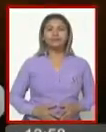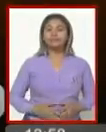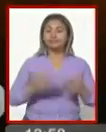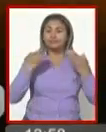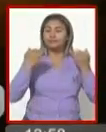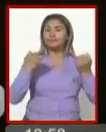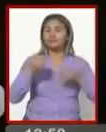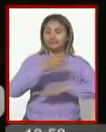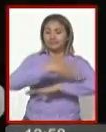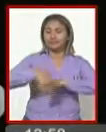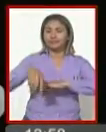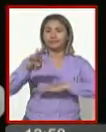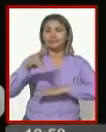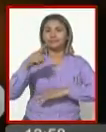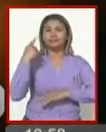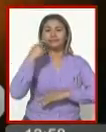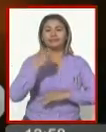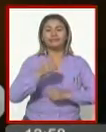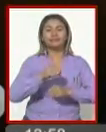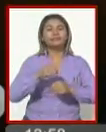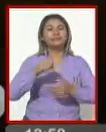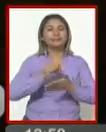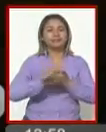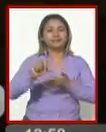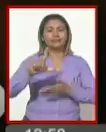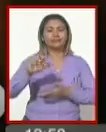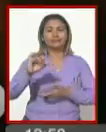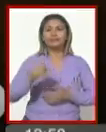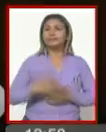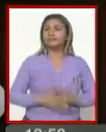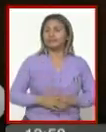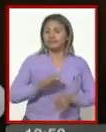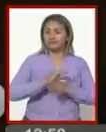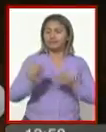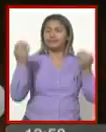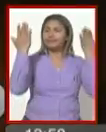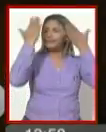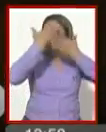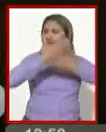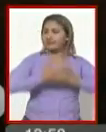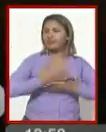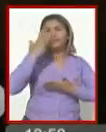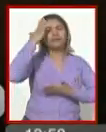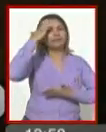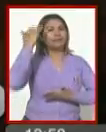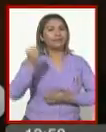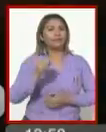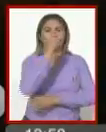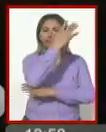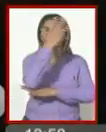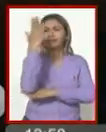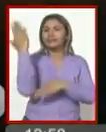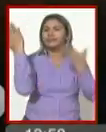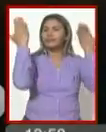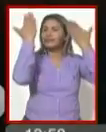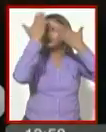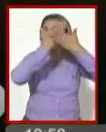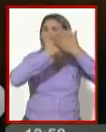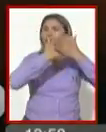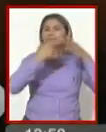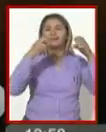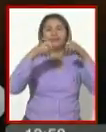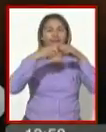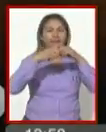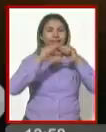Nos reportan que en la calle Cuatro Ojos, zona de la Villa San Luis, este lugar está completamente oscuro, debido a que los árboles tapan las